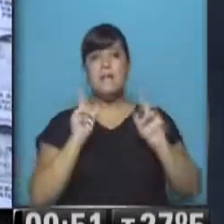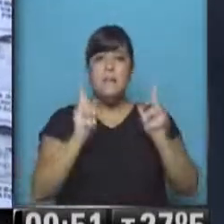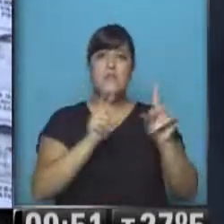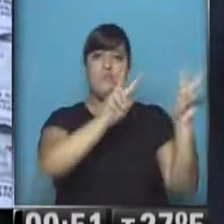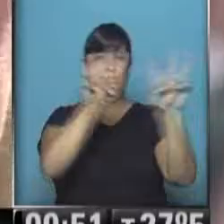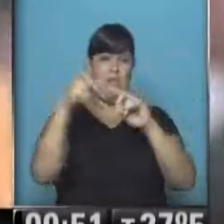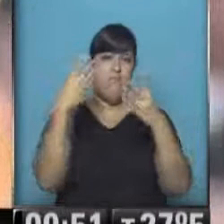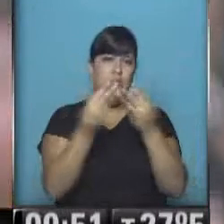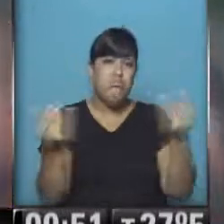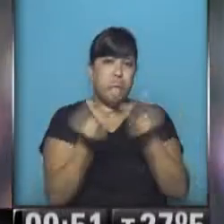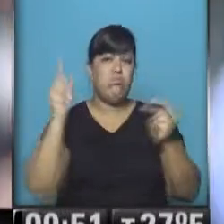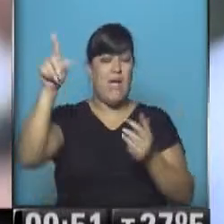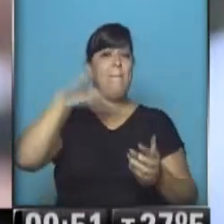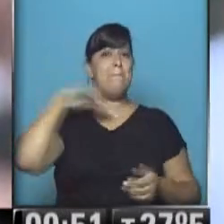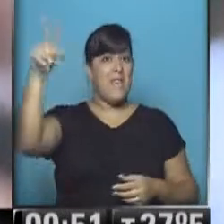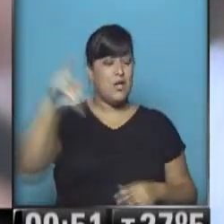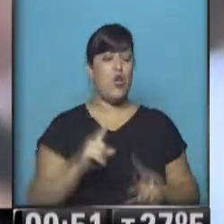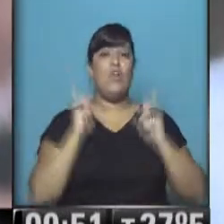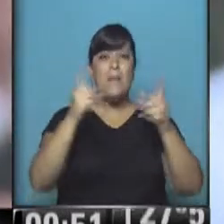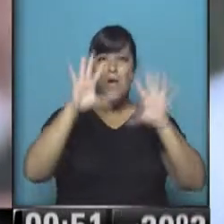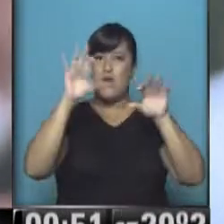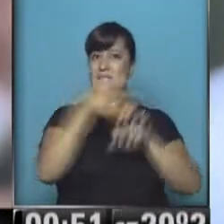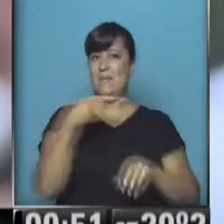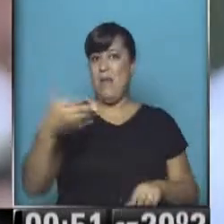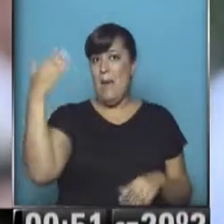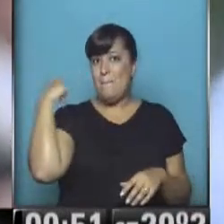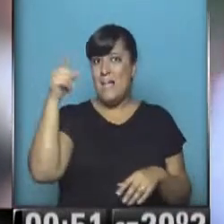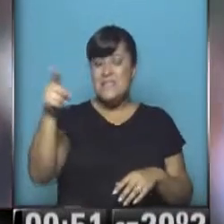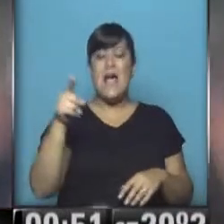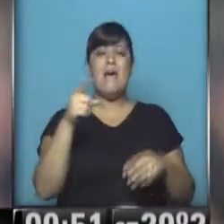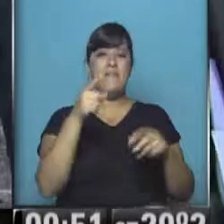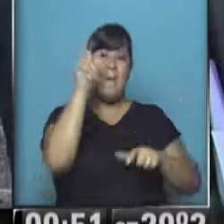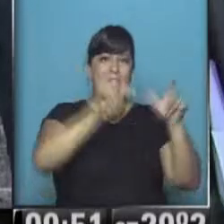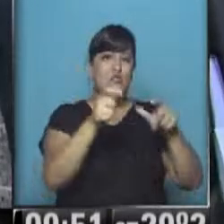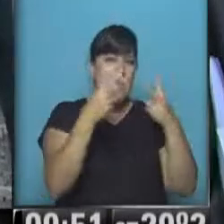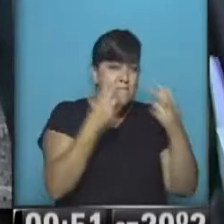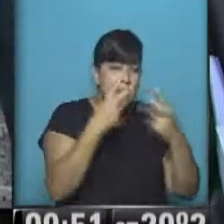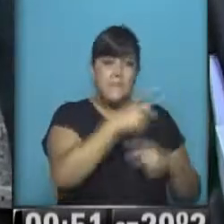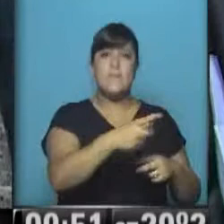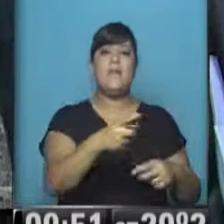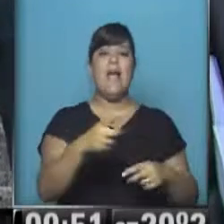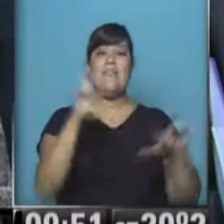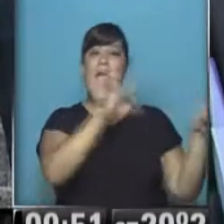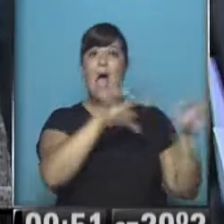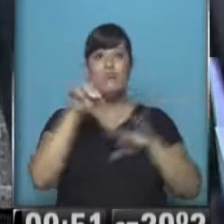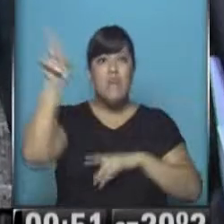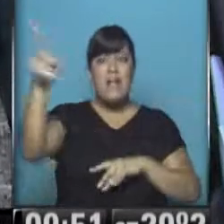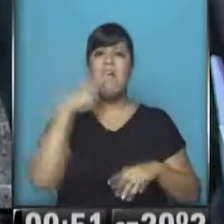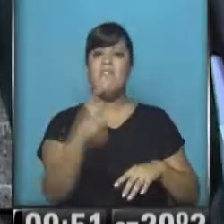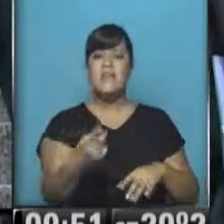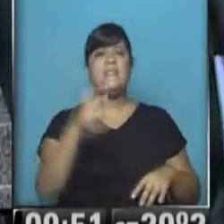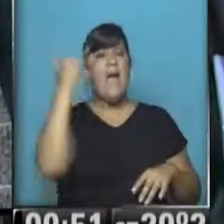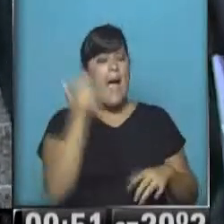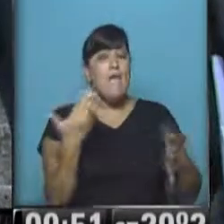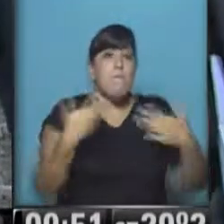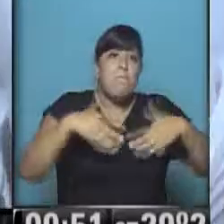casos de desaparecidos recordemos que la semana pasada los forenses austríacos habían reconocido que había algún tipo de